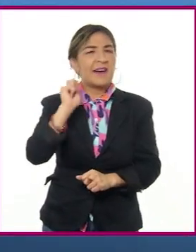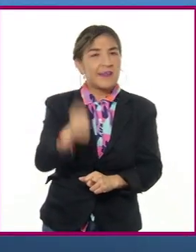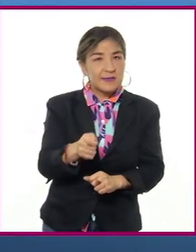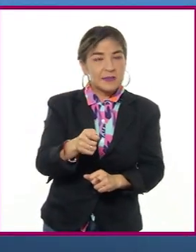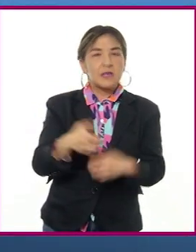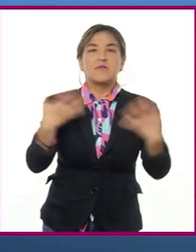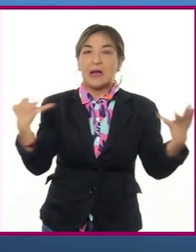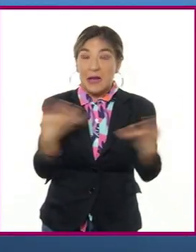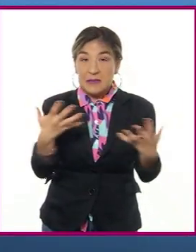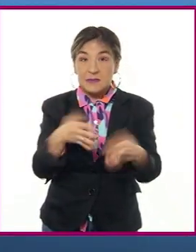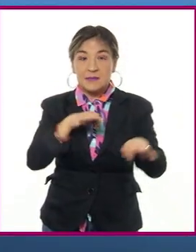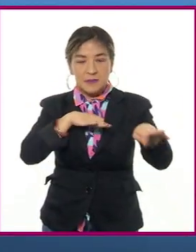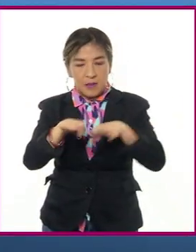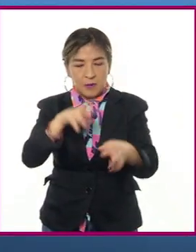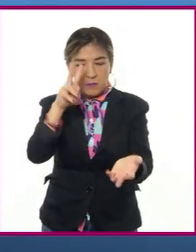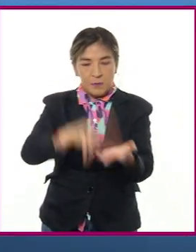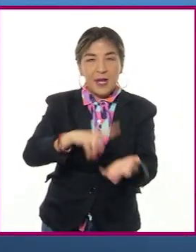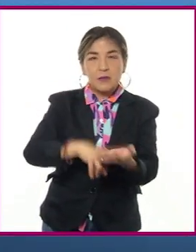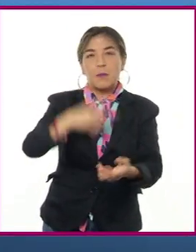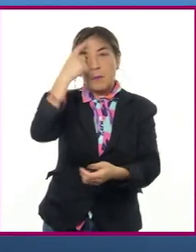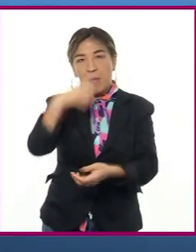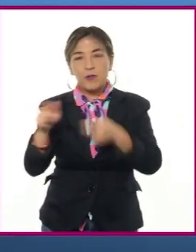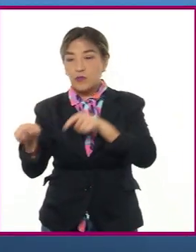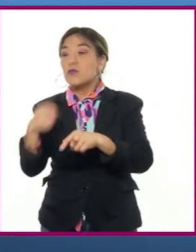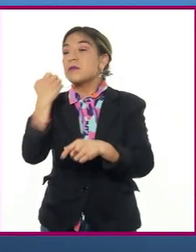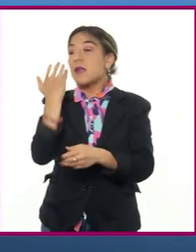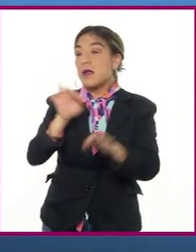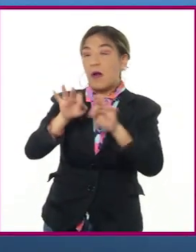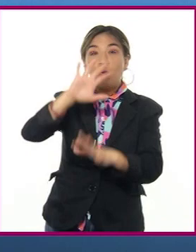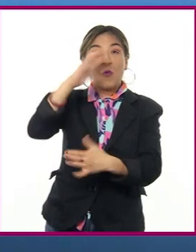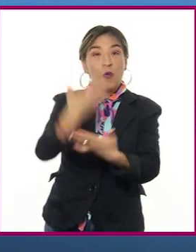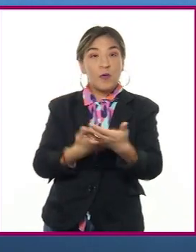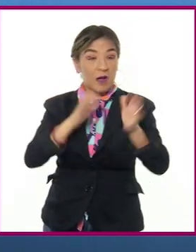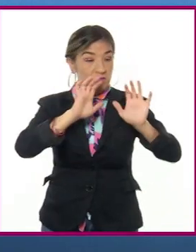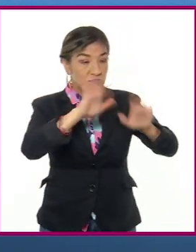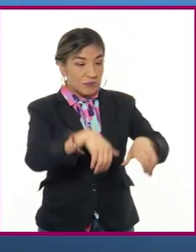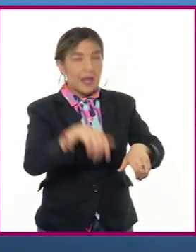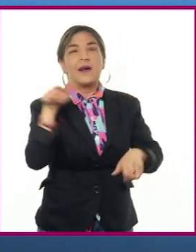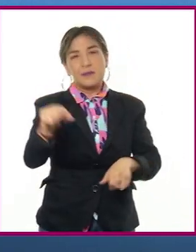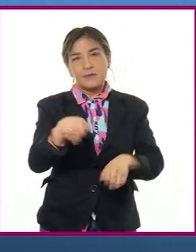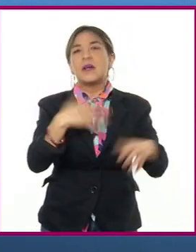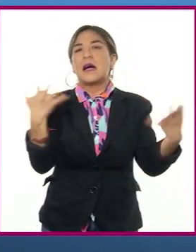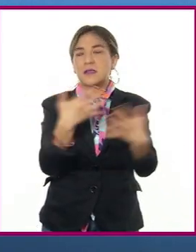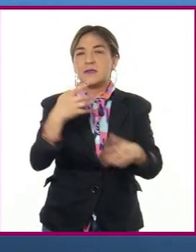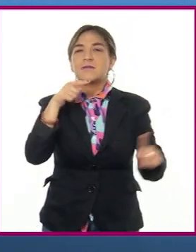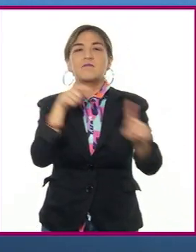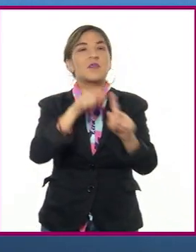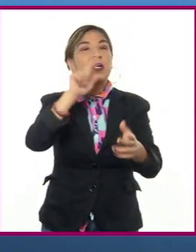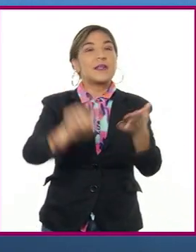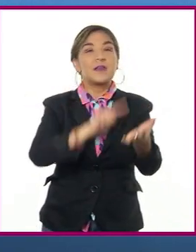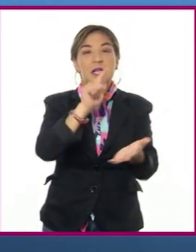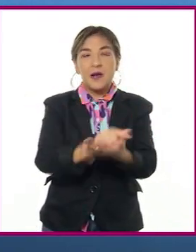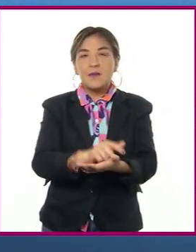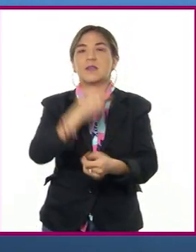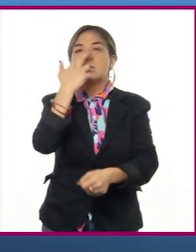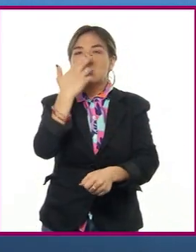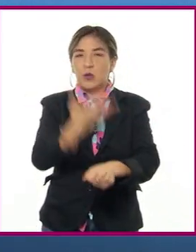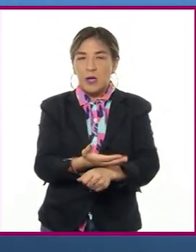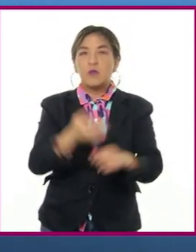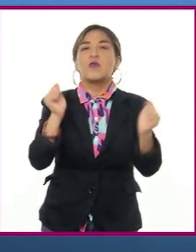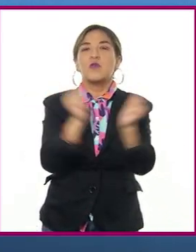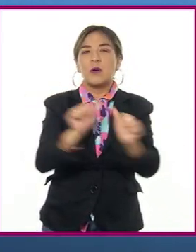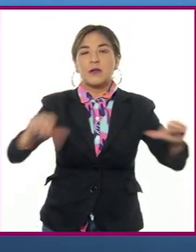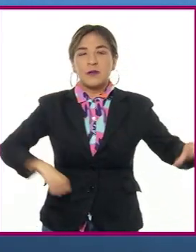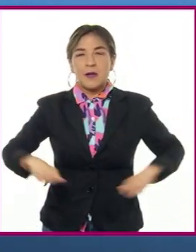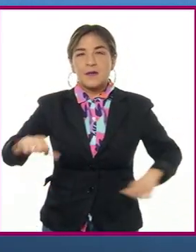hacer las labores para las que son contratadas o contratados y además hacerlo con apego a la ley y someterse a